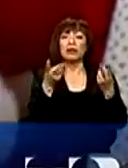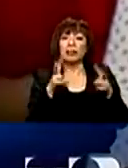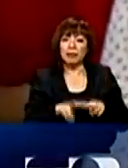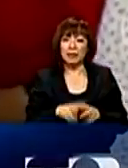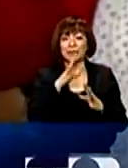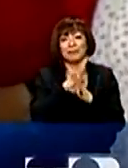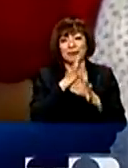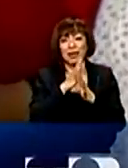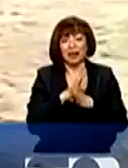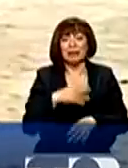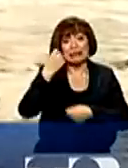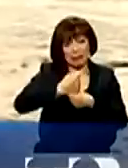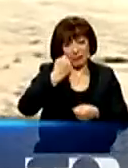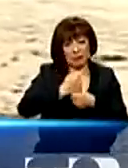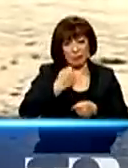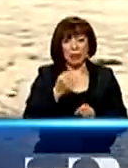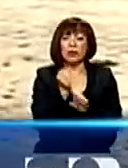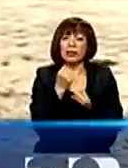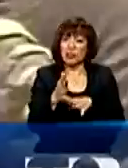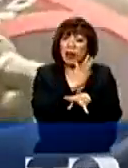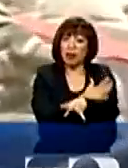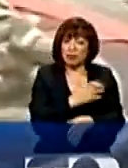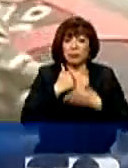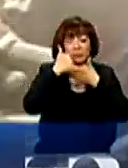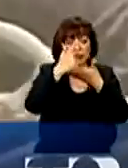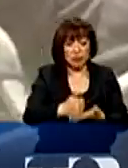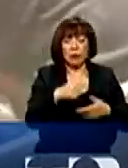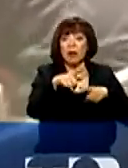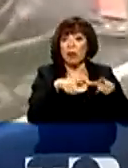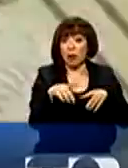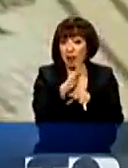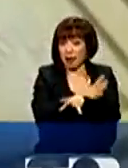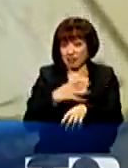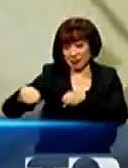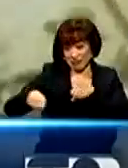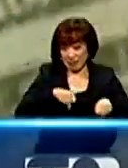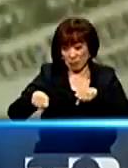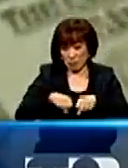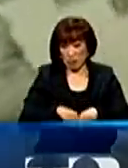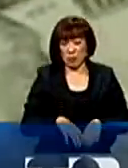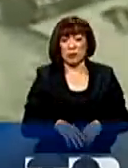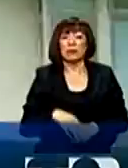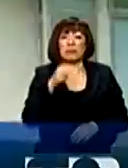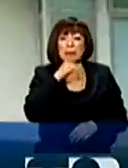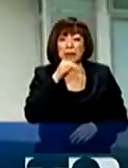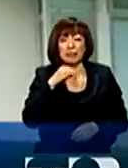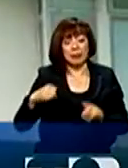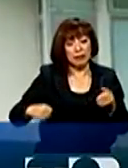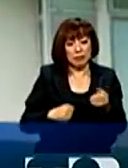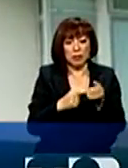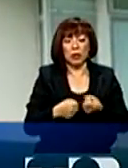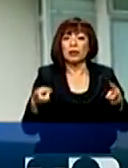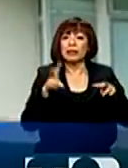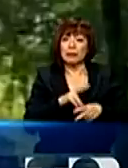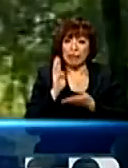del trabajo que aseguró ha realizado en la reconstrucción de las zonas afectadas por el terremoto, en la economía popular y solidaria, y en el IES como parte de